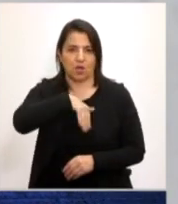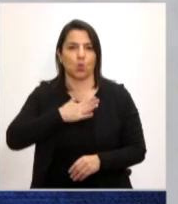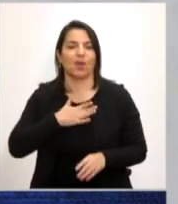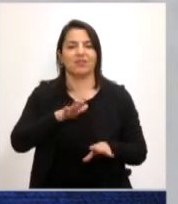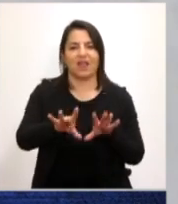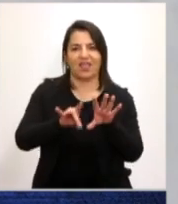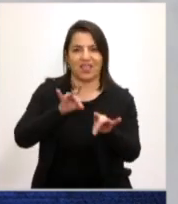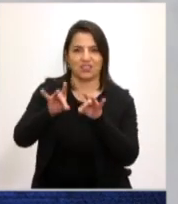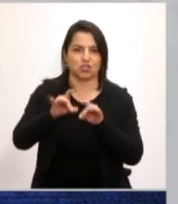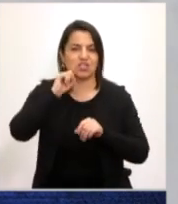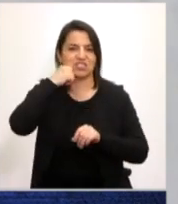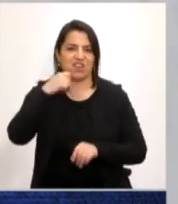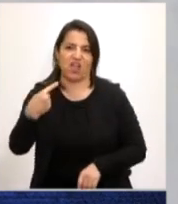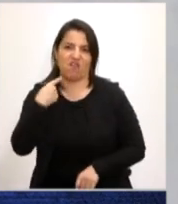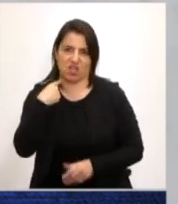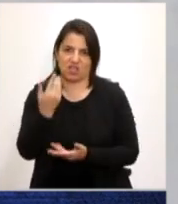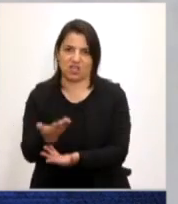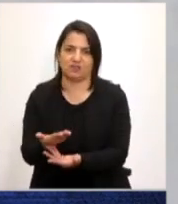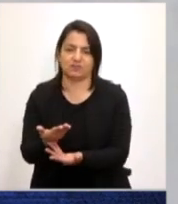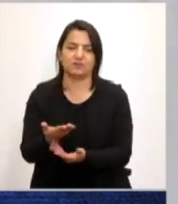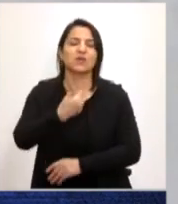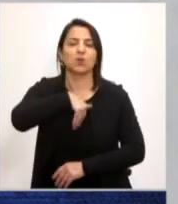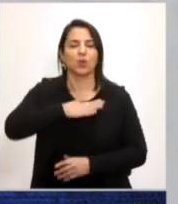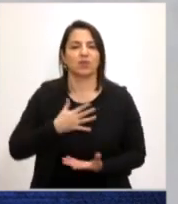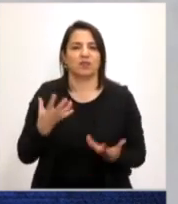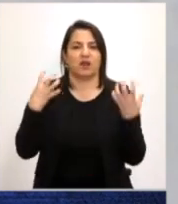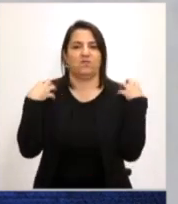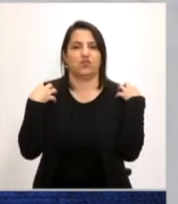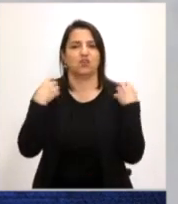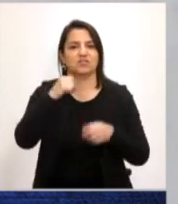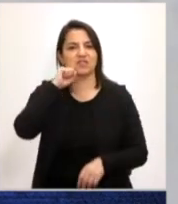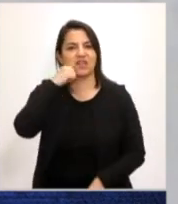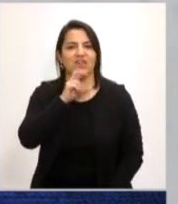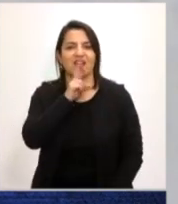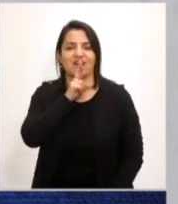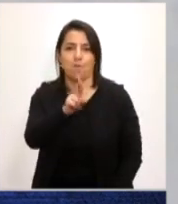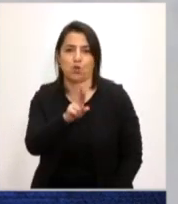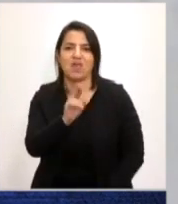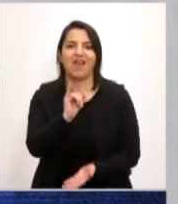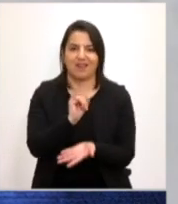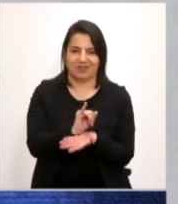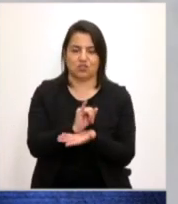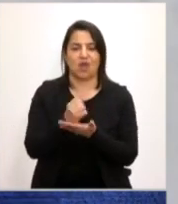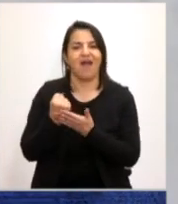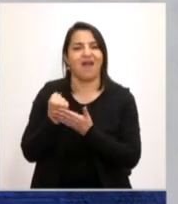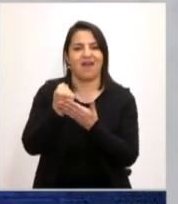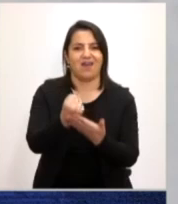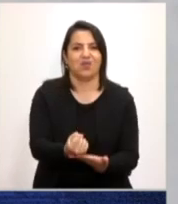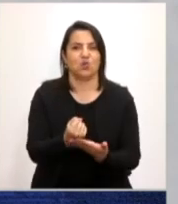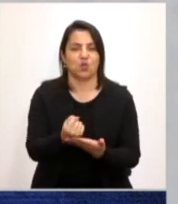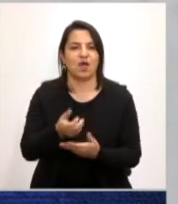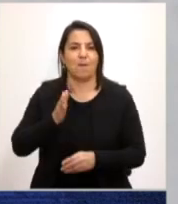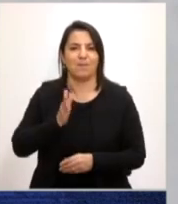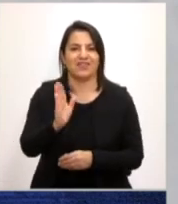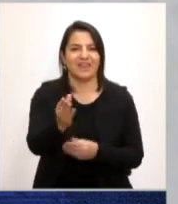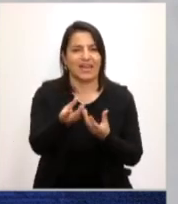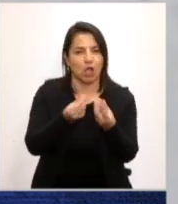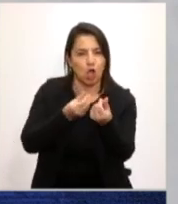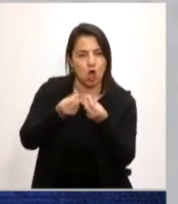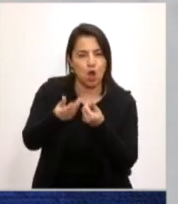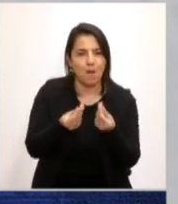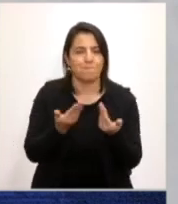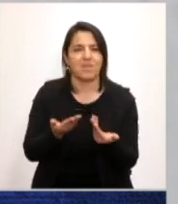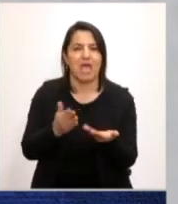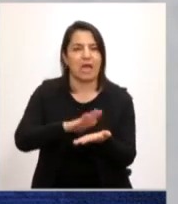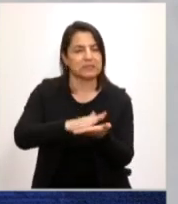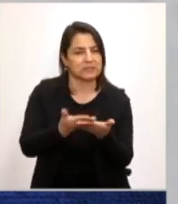decisiones implican. Nuestra responsabilidad es responder a la institucionalidad, contribuir a mantener la economía sana, pero también es